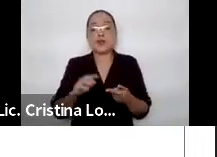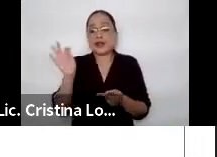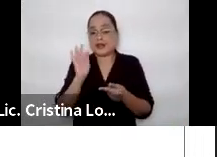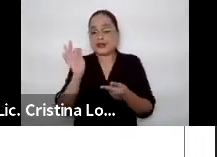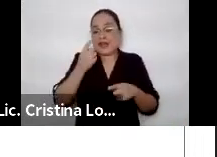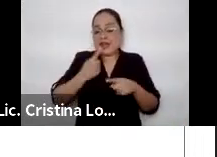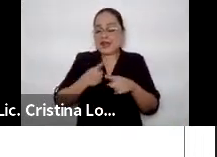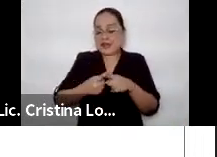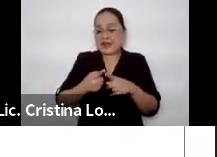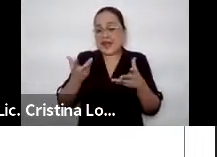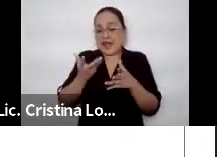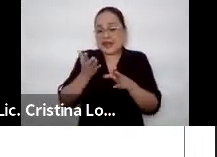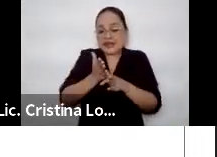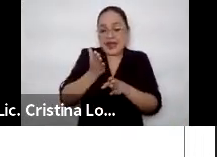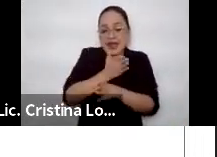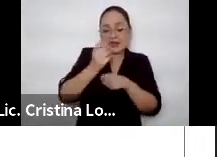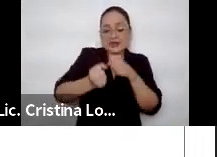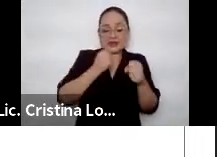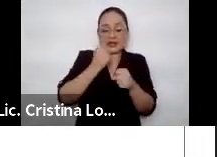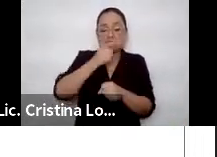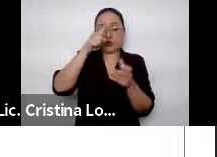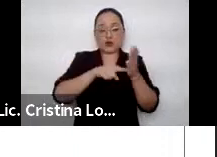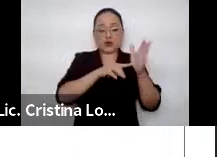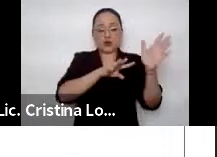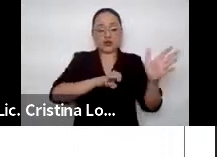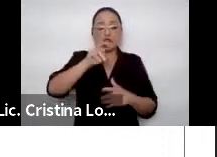emitida antes de este año, es decir, antes de